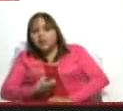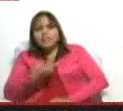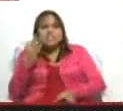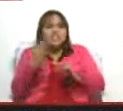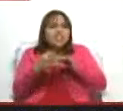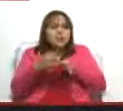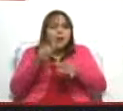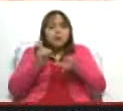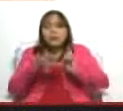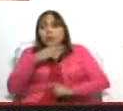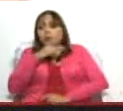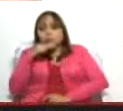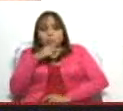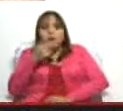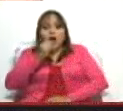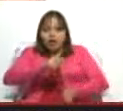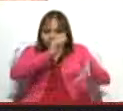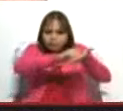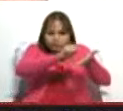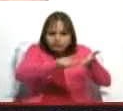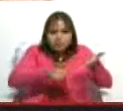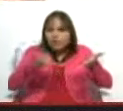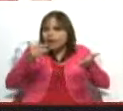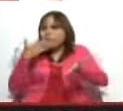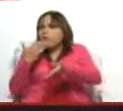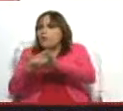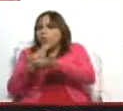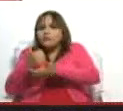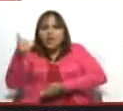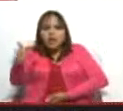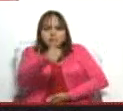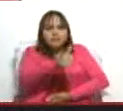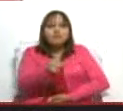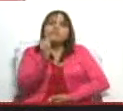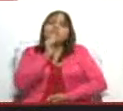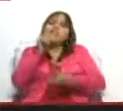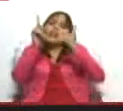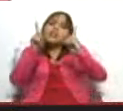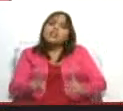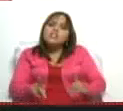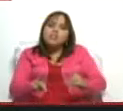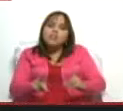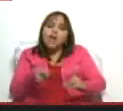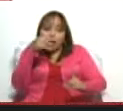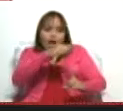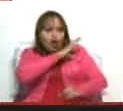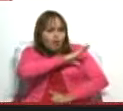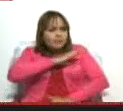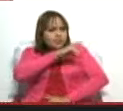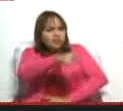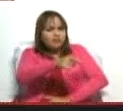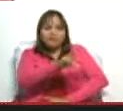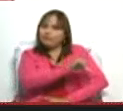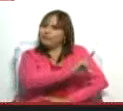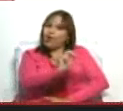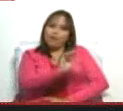otras en octubre, y ahí está plasmada, esa es la propuesta de cada quien. ¿Quién toma la decisión? ¿Esa comisión?